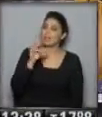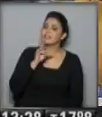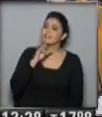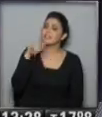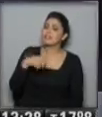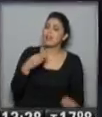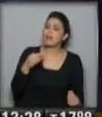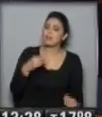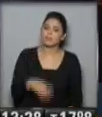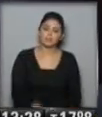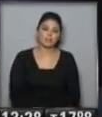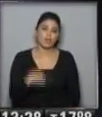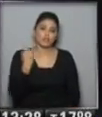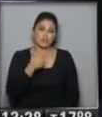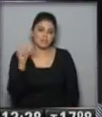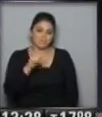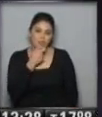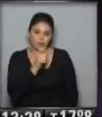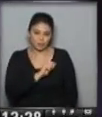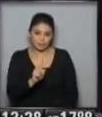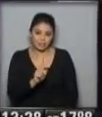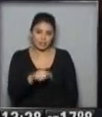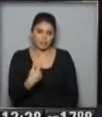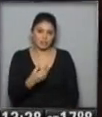como todos nosotros, no nos gusta perder, más con la diferencia